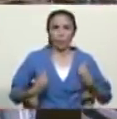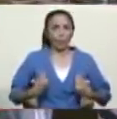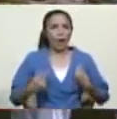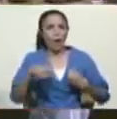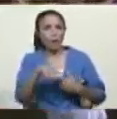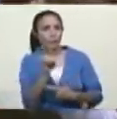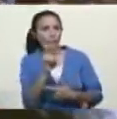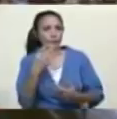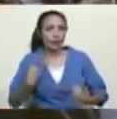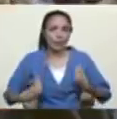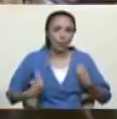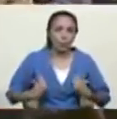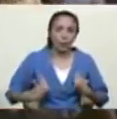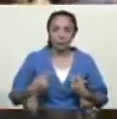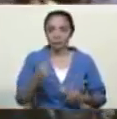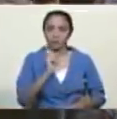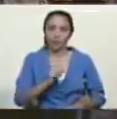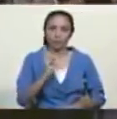No.